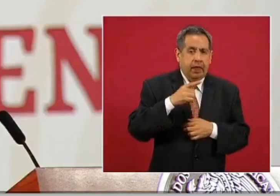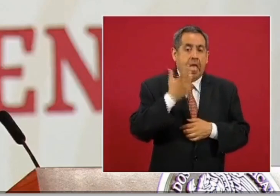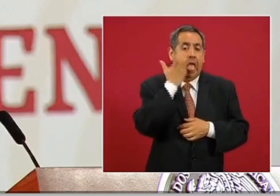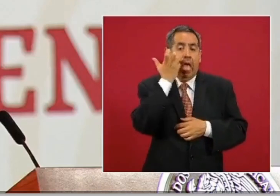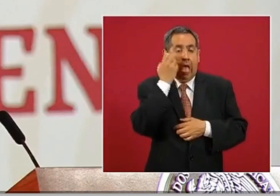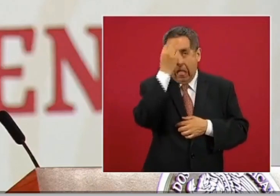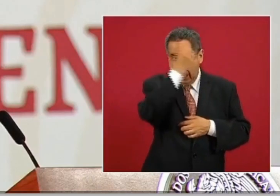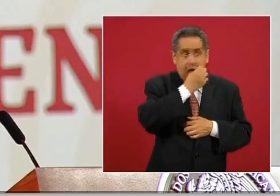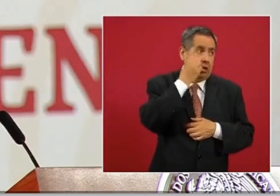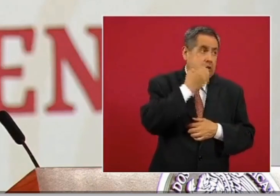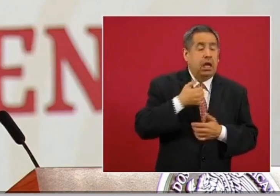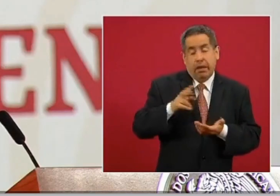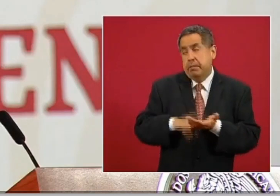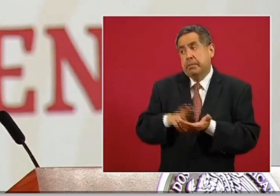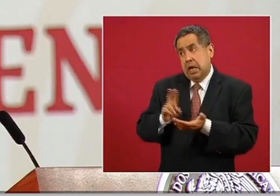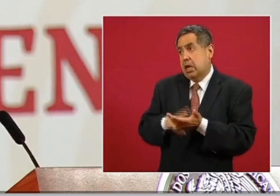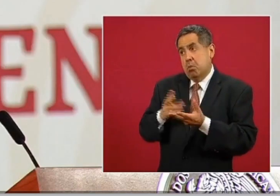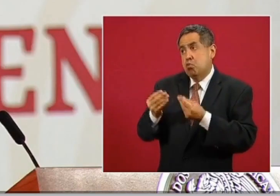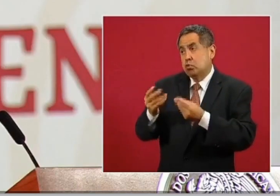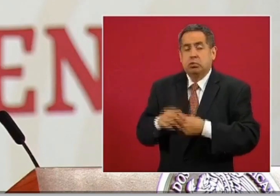Era una planta